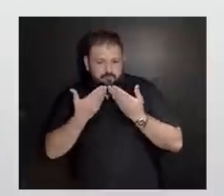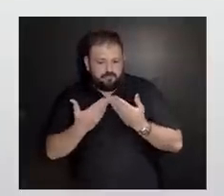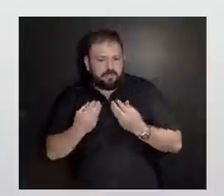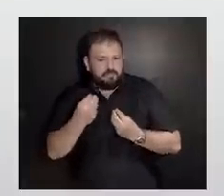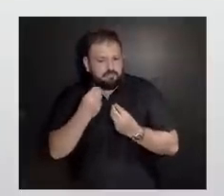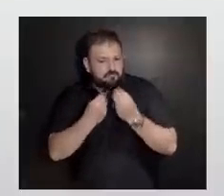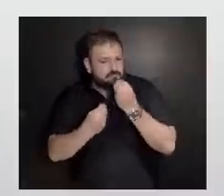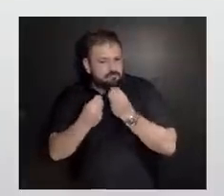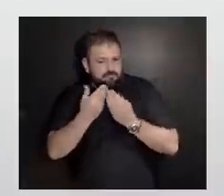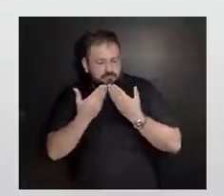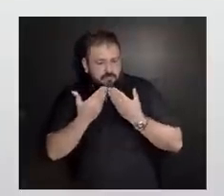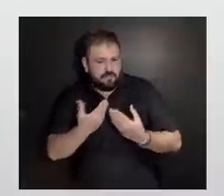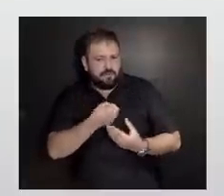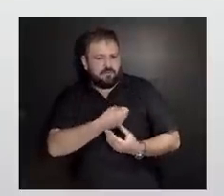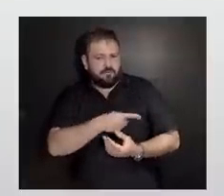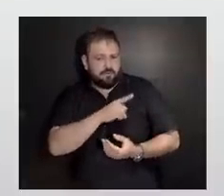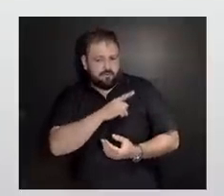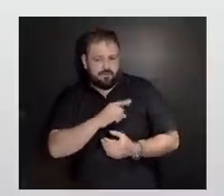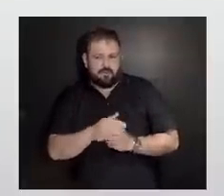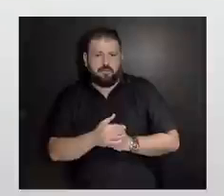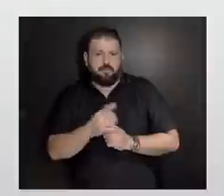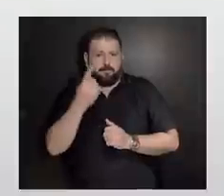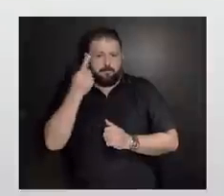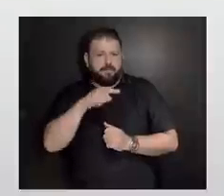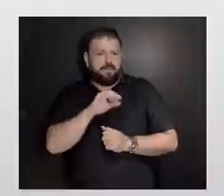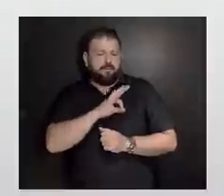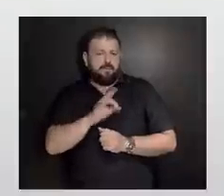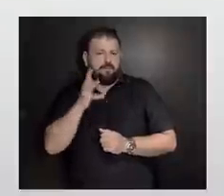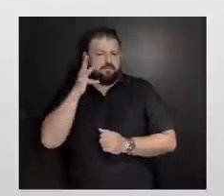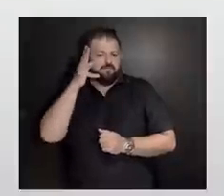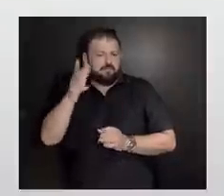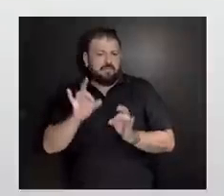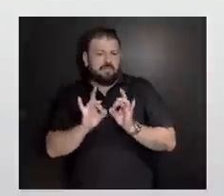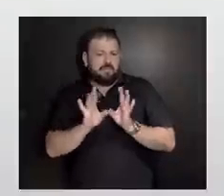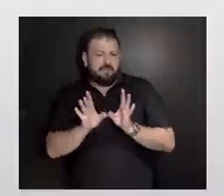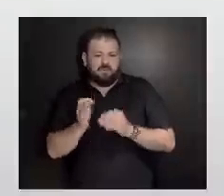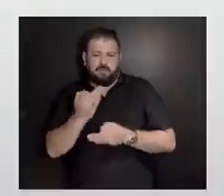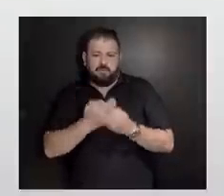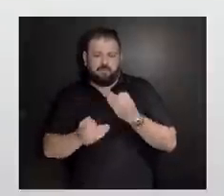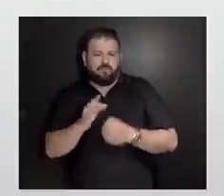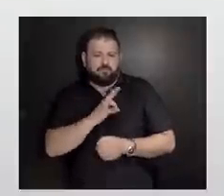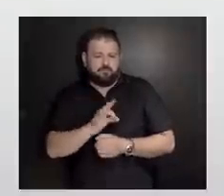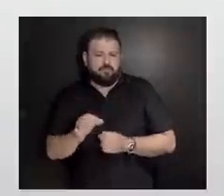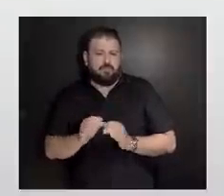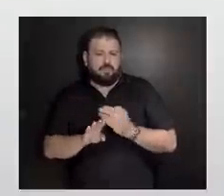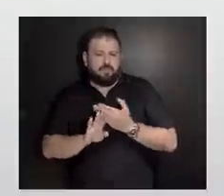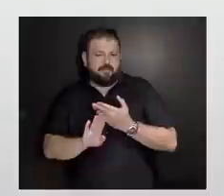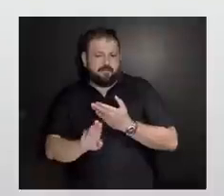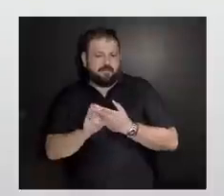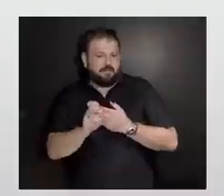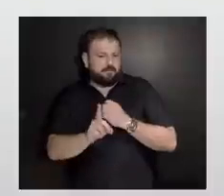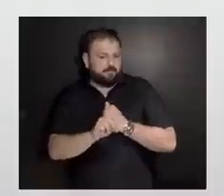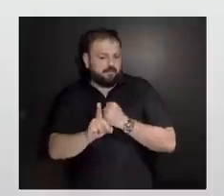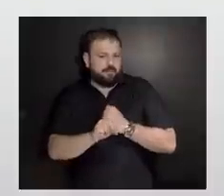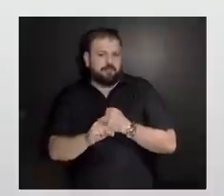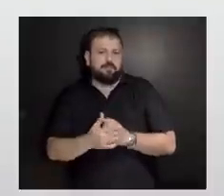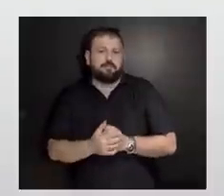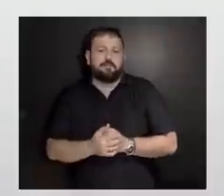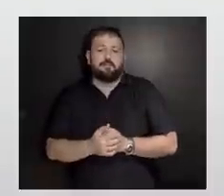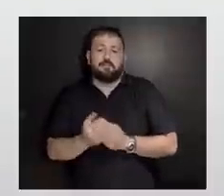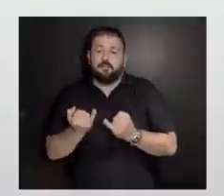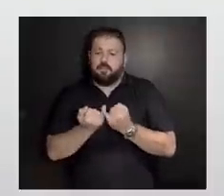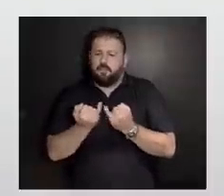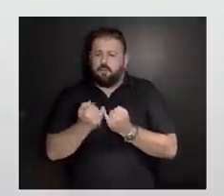para que no haya, obviamente, ninguna complicación a largo plazo, ¿no? Igual, si tenemos diabetes tipo